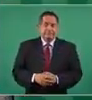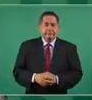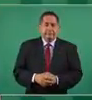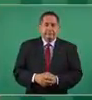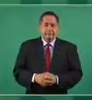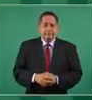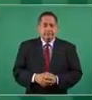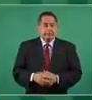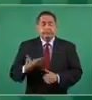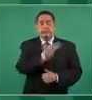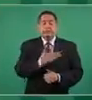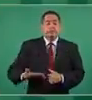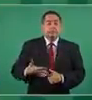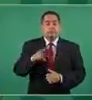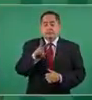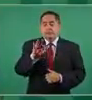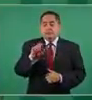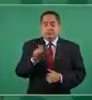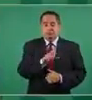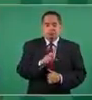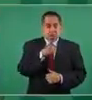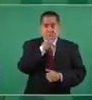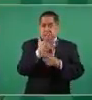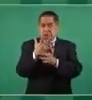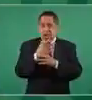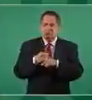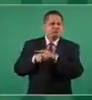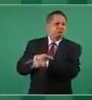El presidente Fox dijo que por ningún motivo iba yo